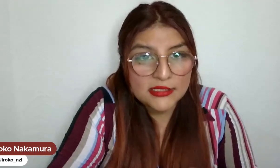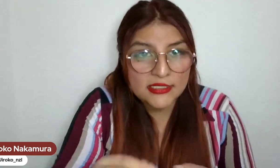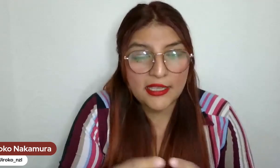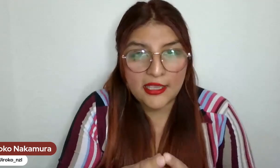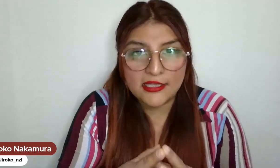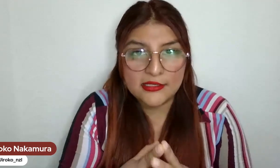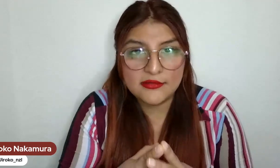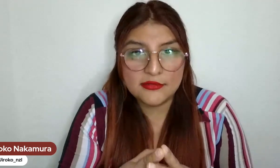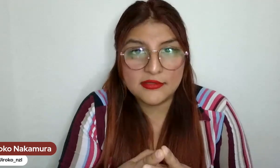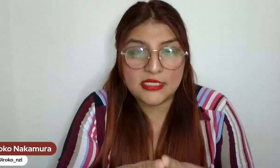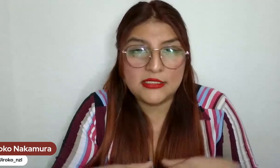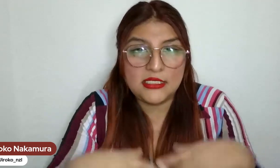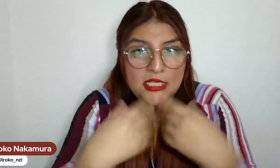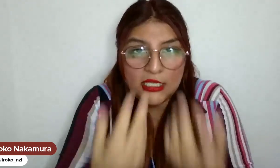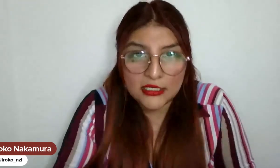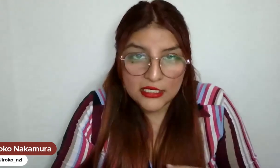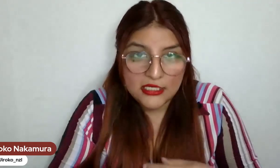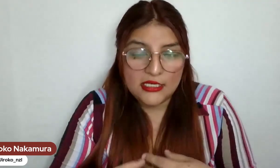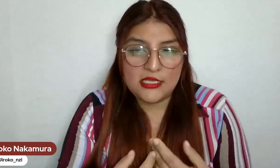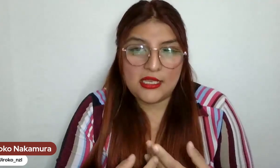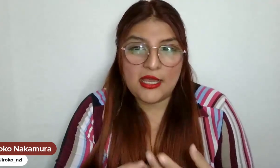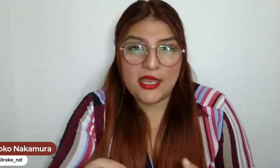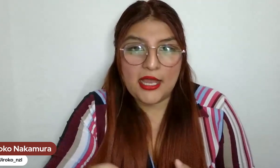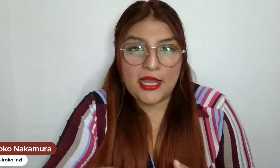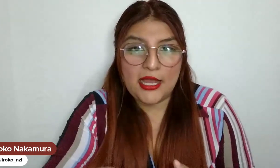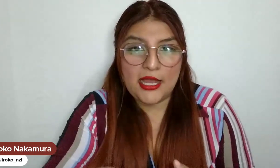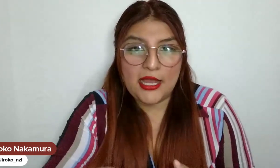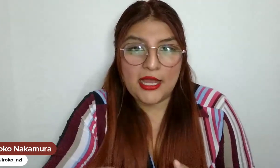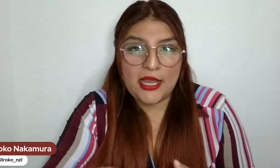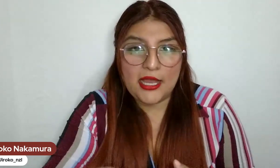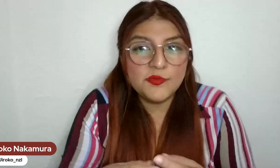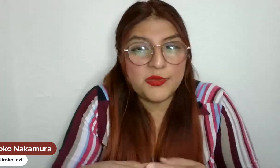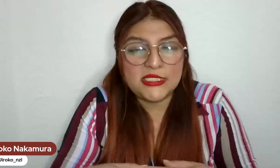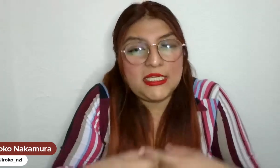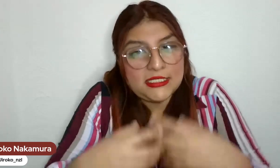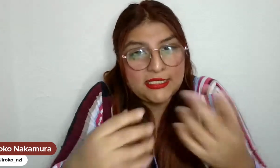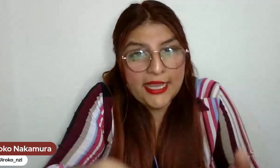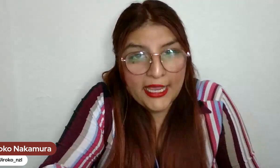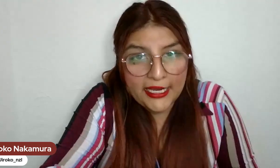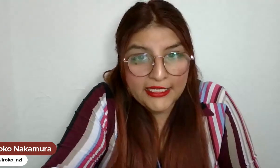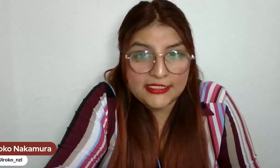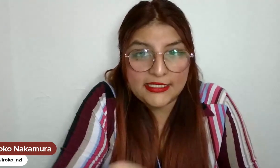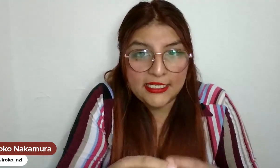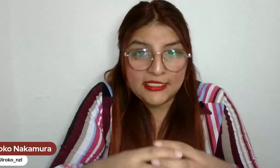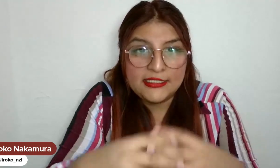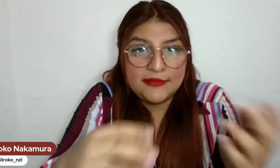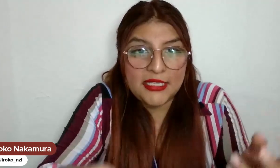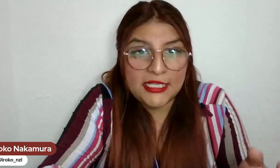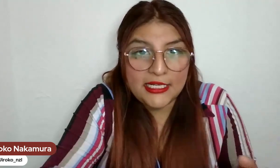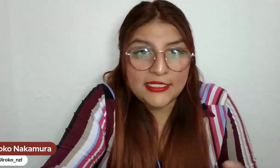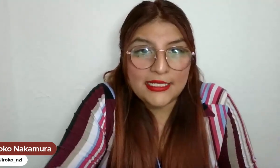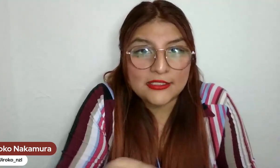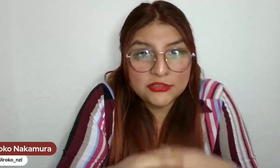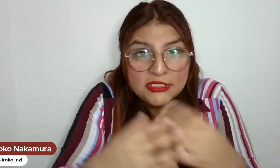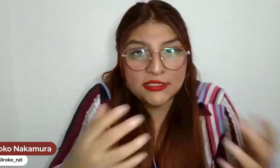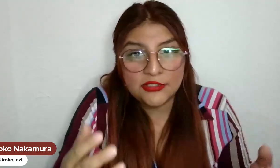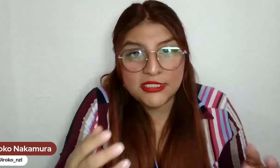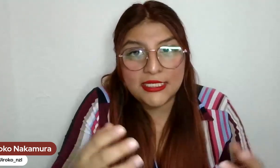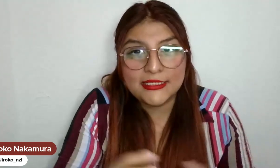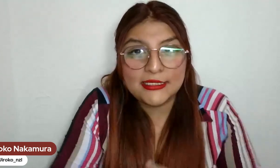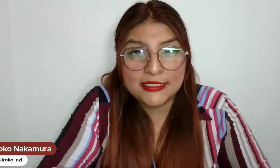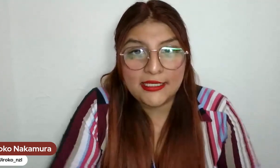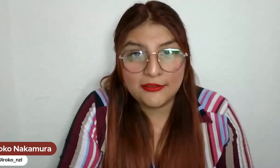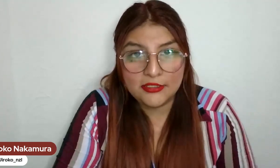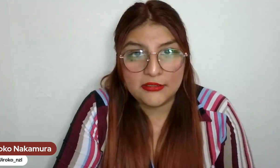Unión esta exigir a los gobiernos Pues que se hagan y se se vigilen las